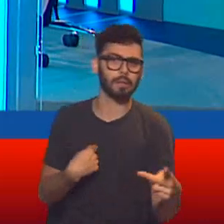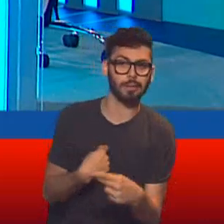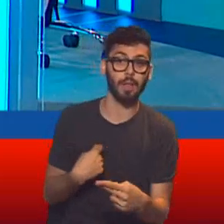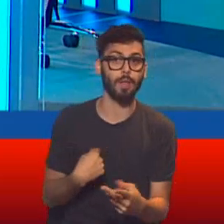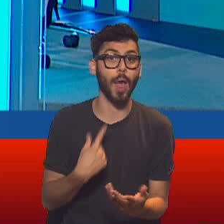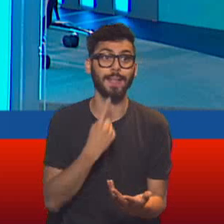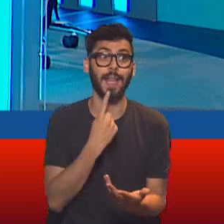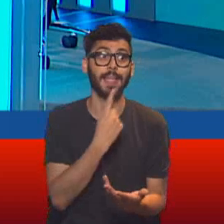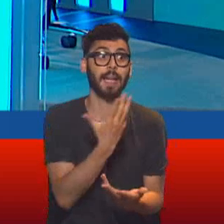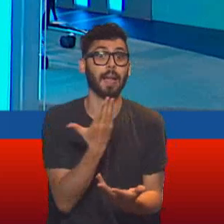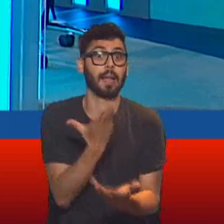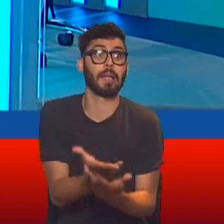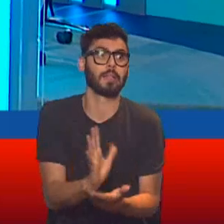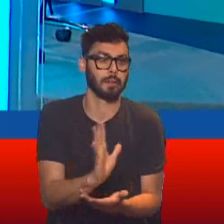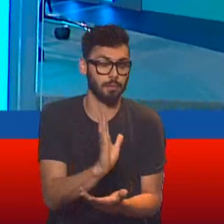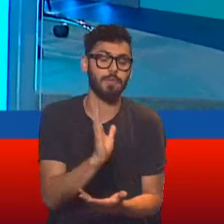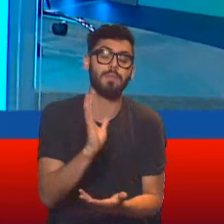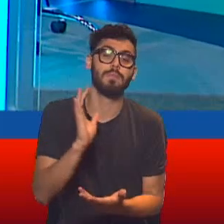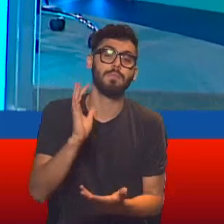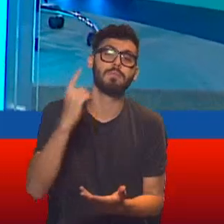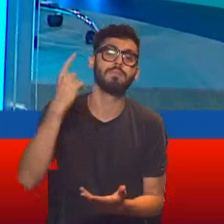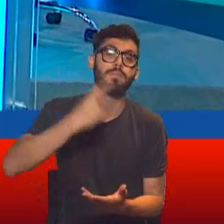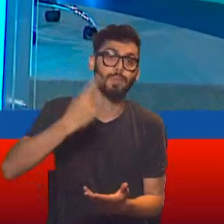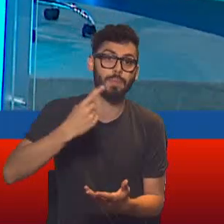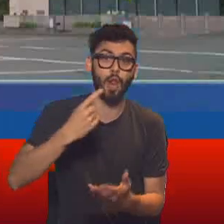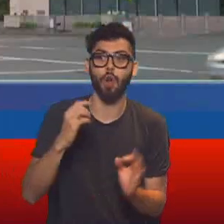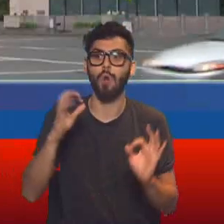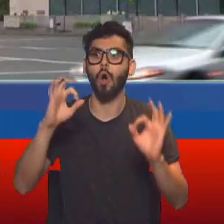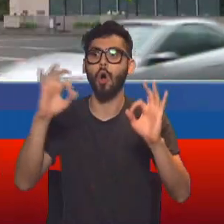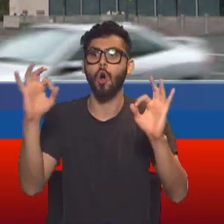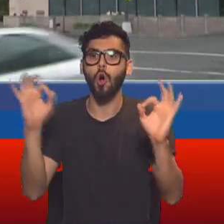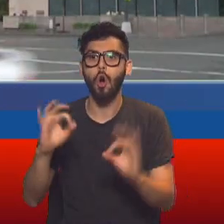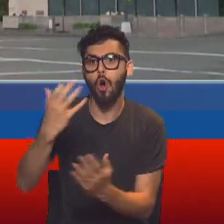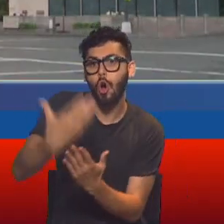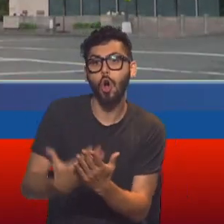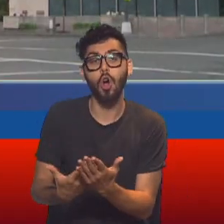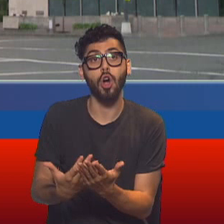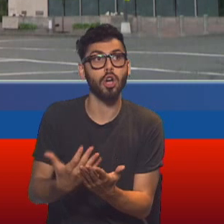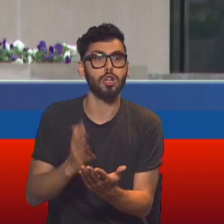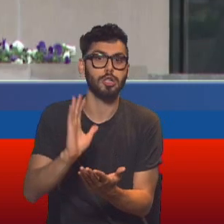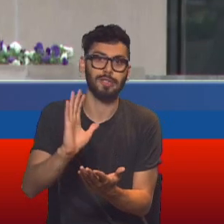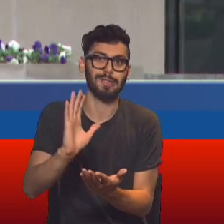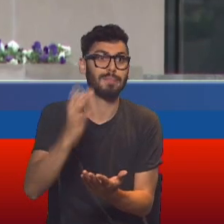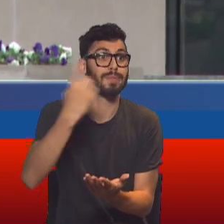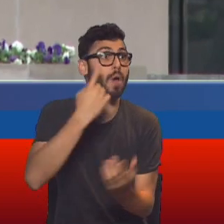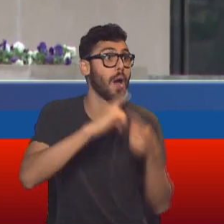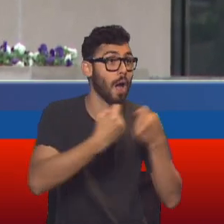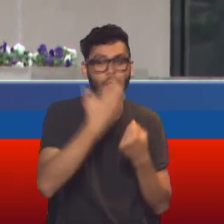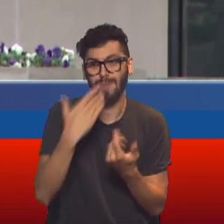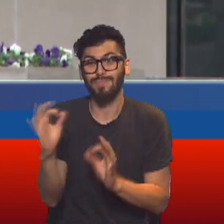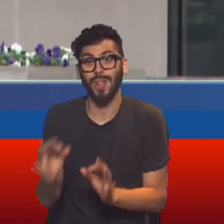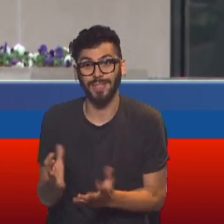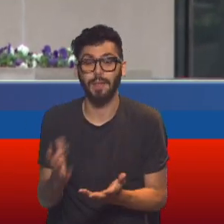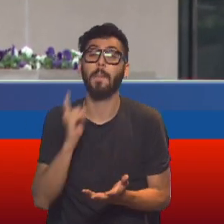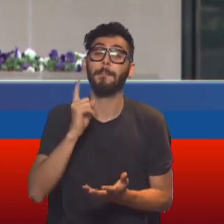no mostrar un programa, digamos, tan estructurado, creo que tiene que ver con eso. Y además es muy difícil hacerlo, hay que ver qué